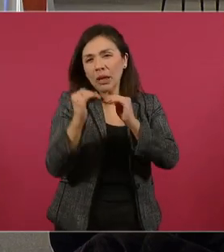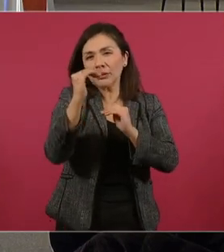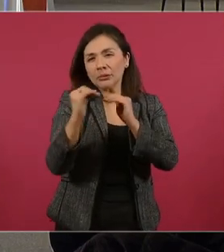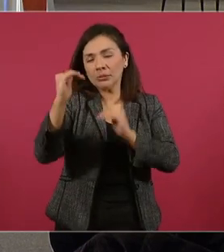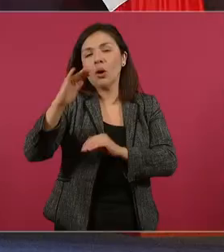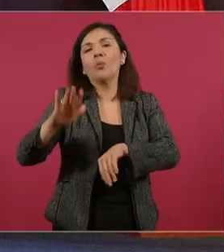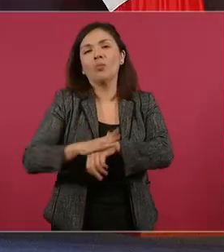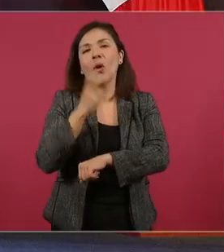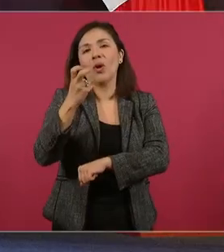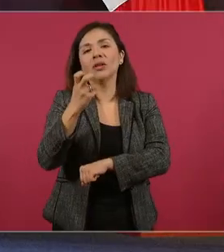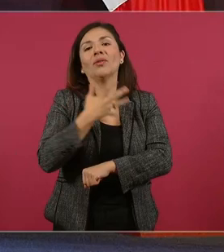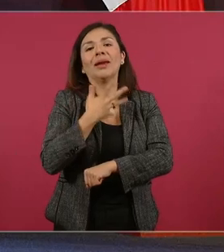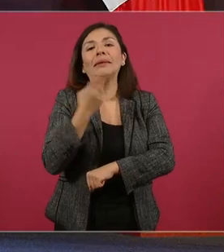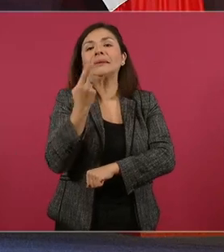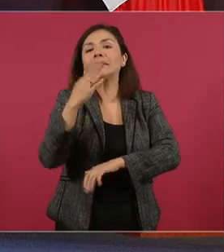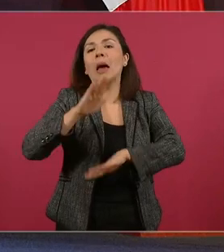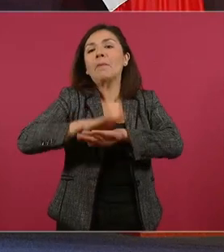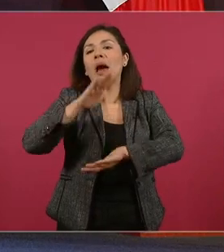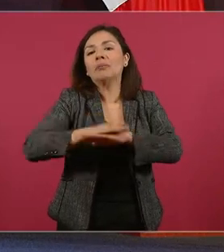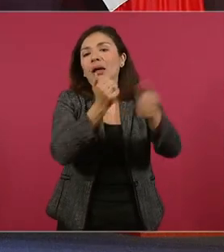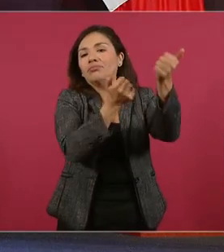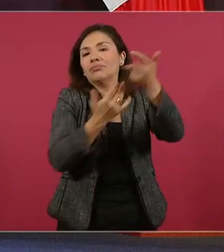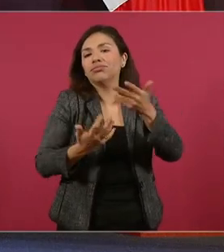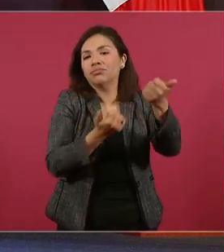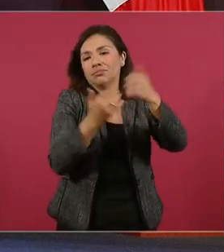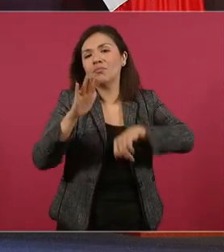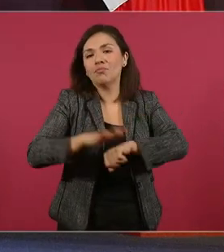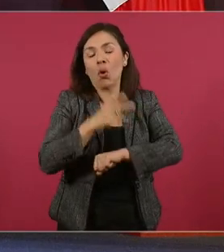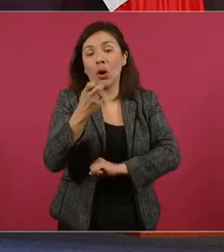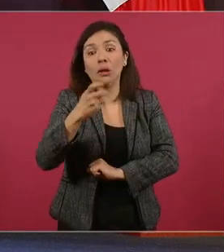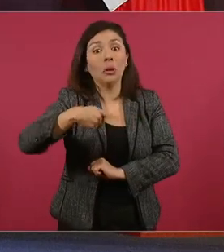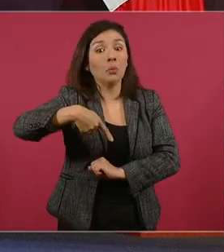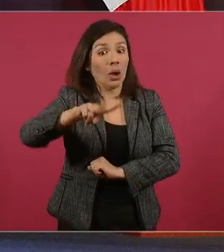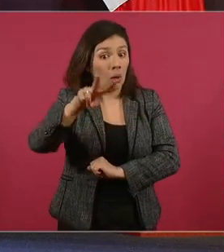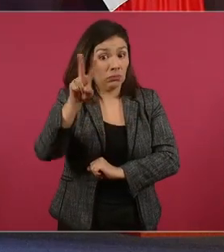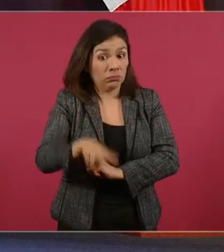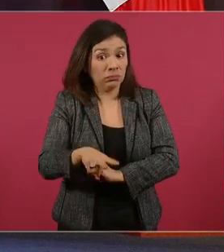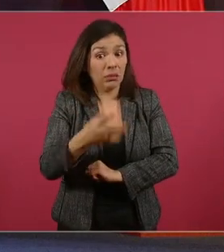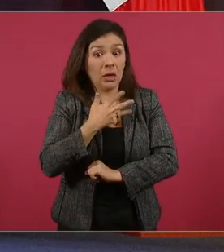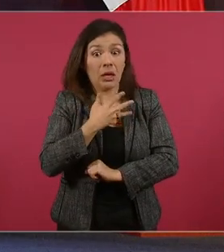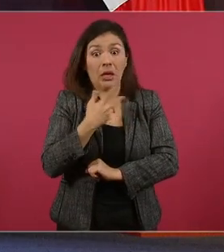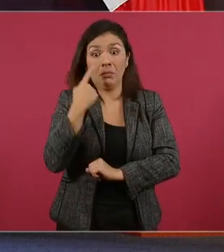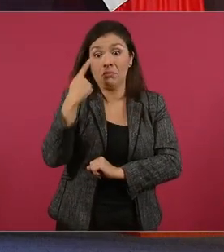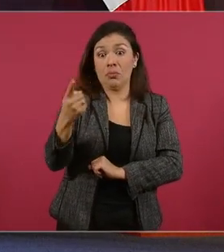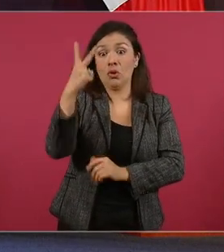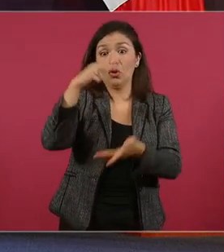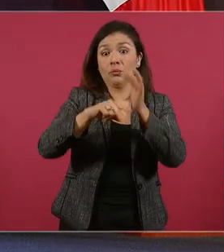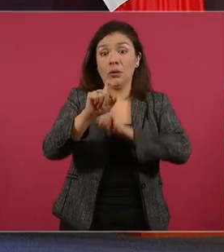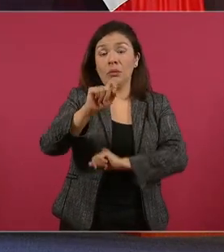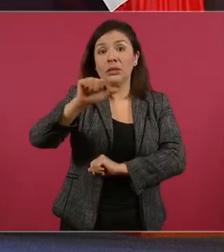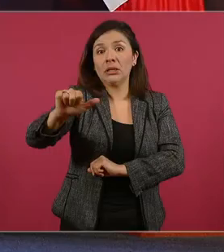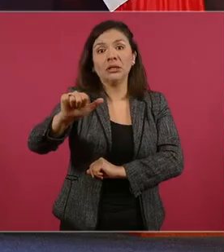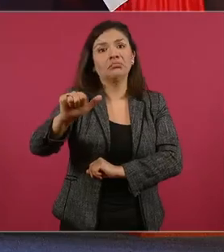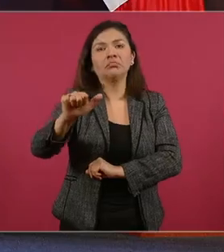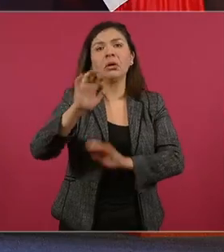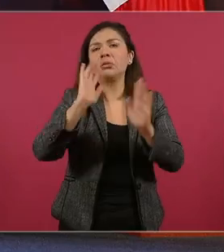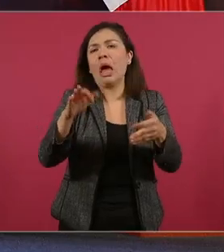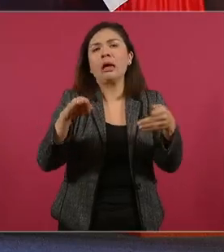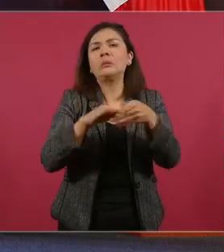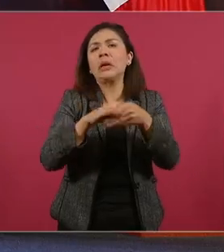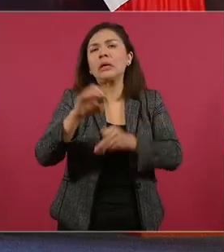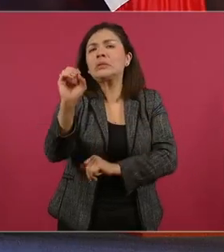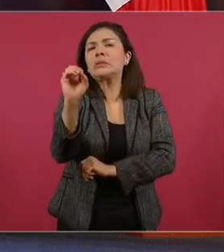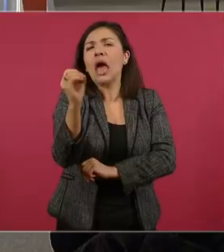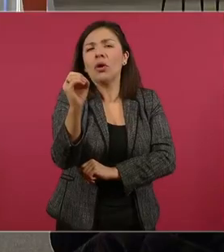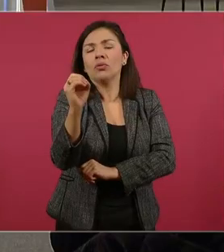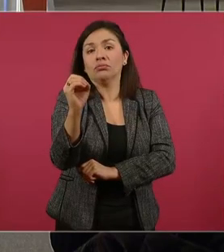el tema del déficit, pero realmente ya prácticamente aquí estaríamos en cero si se cumple con el incremento